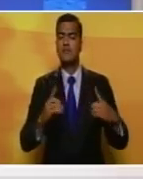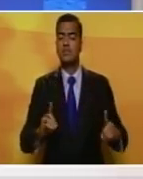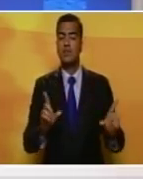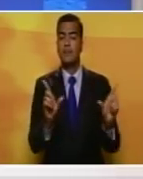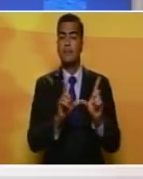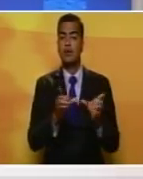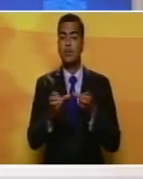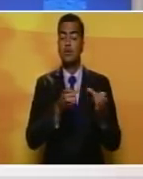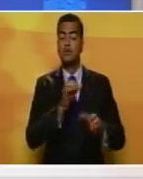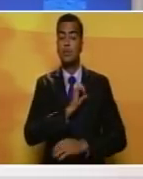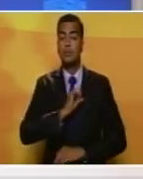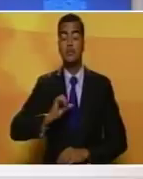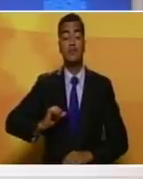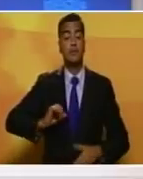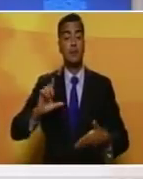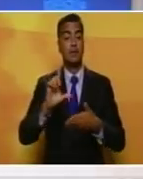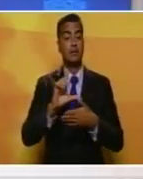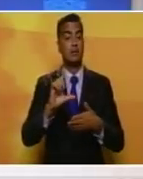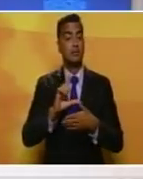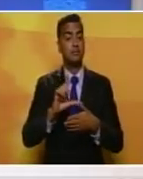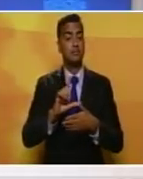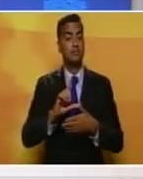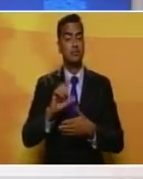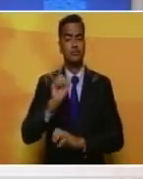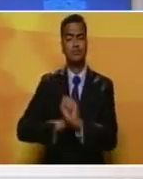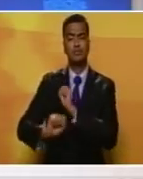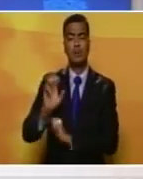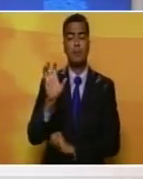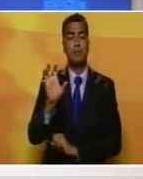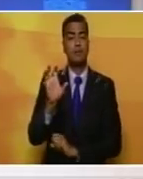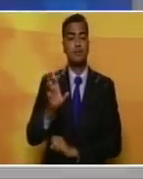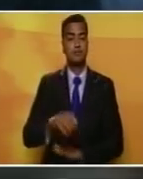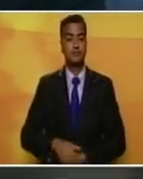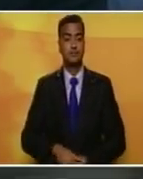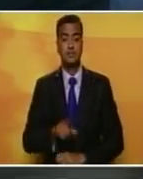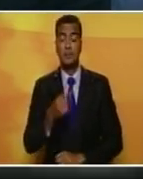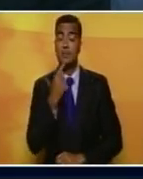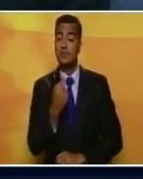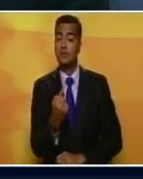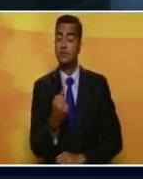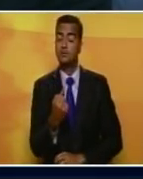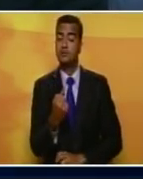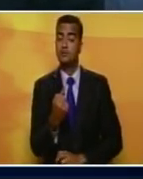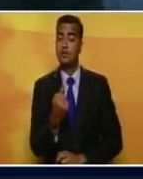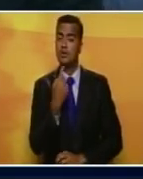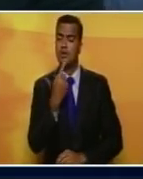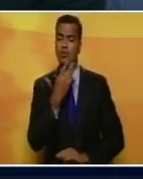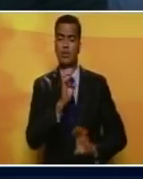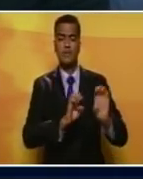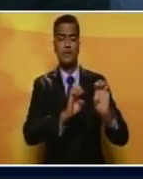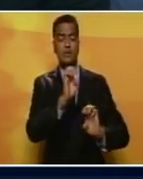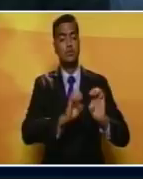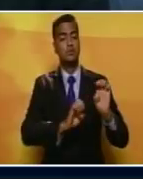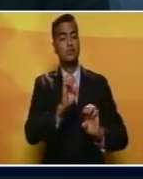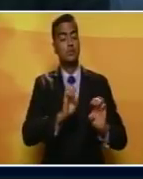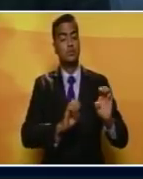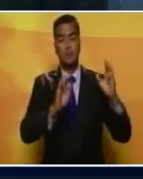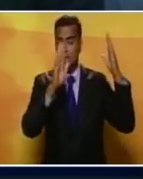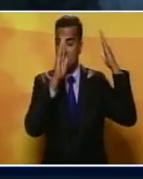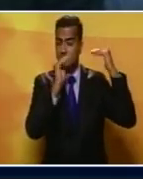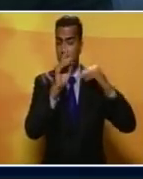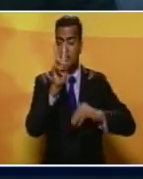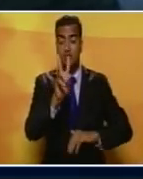de comunicación privados de América Latina son en contra del país. Arreaza precisó que, de acuerdo a un estudio realizado por la